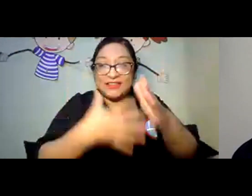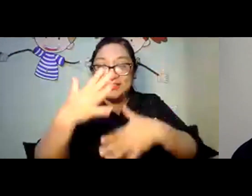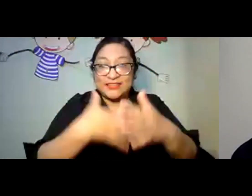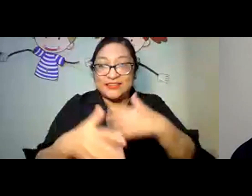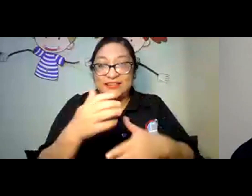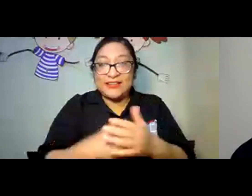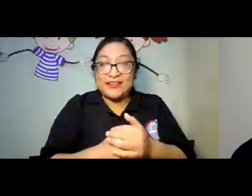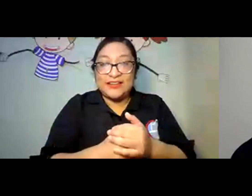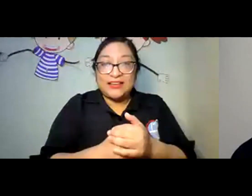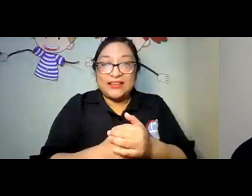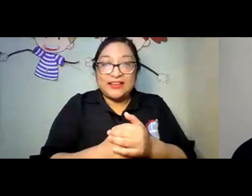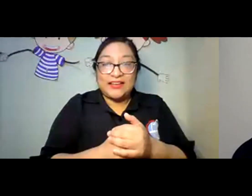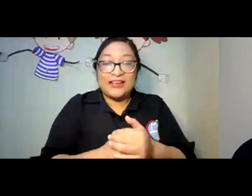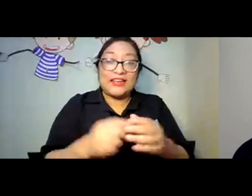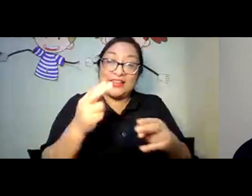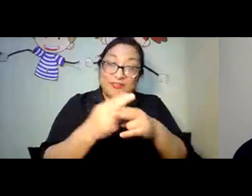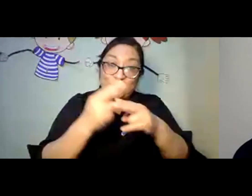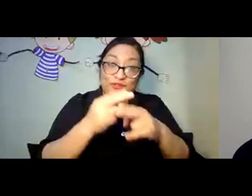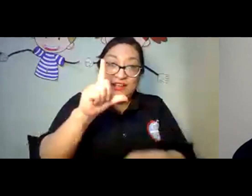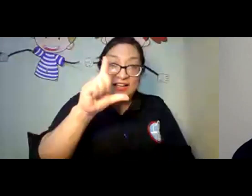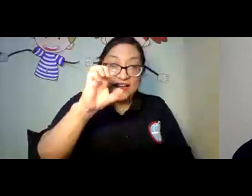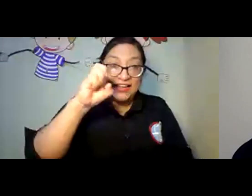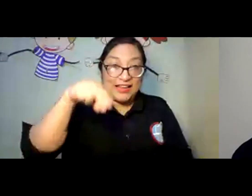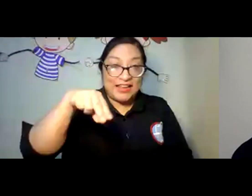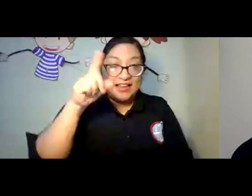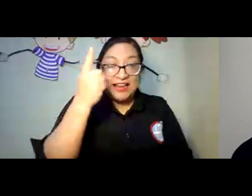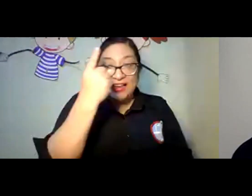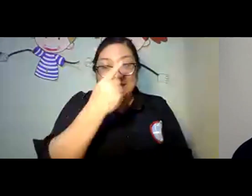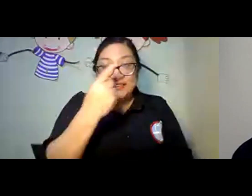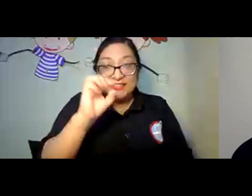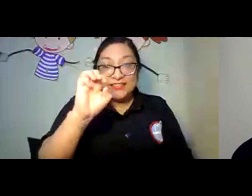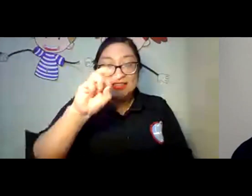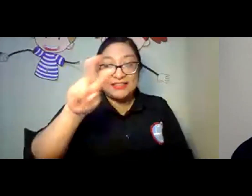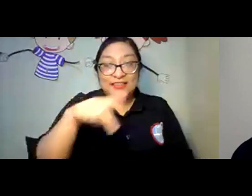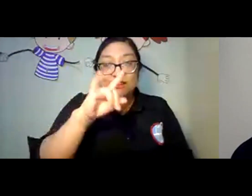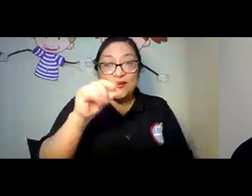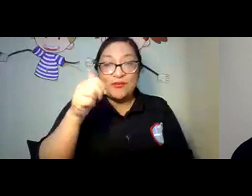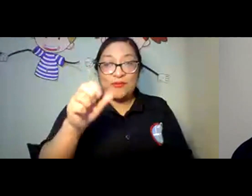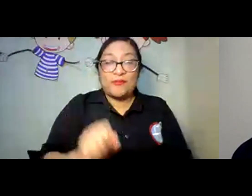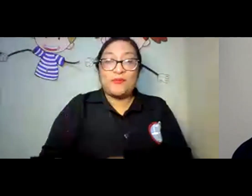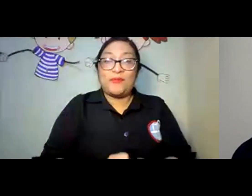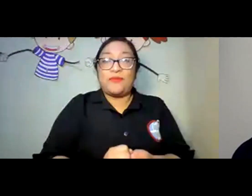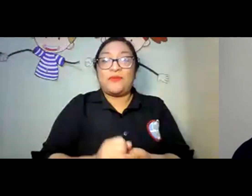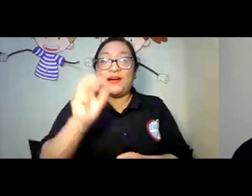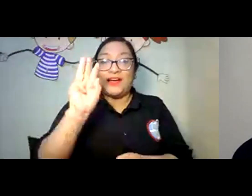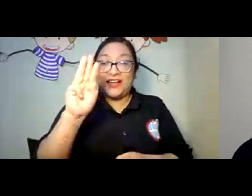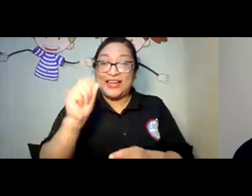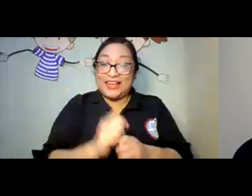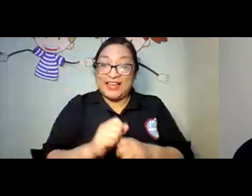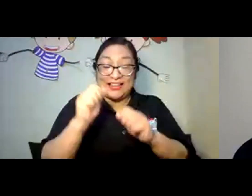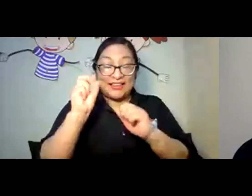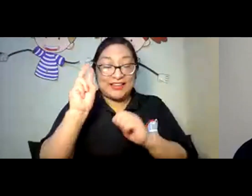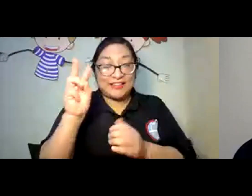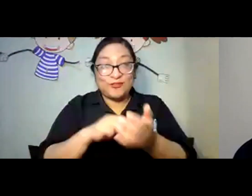Señas llamada Lencegua, Decreto 03-2020, para fortalecer la inclusión en Guatemala, y este